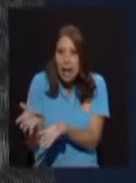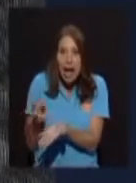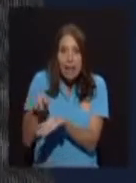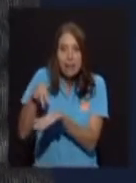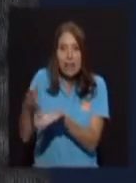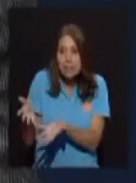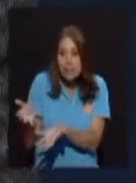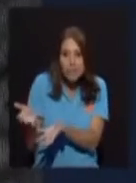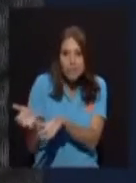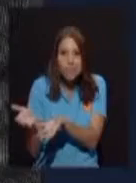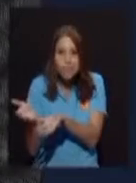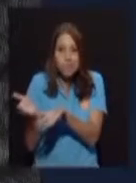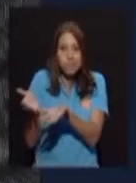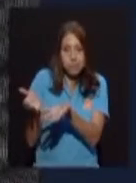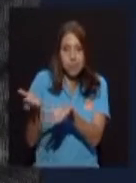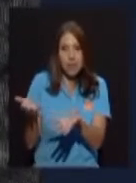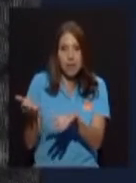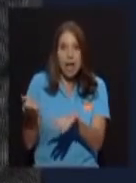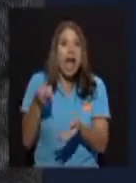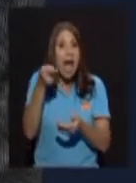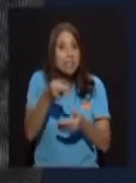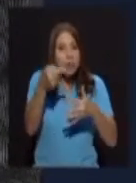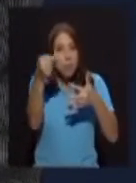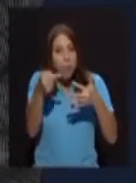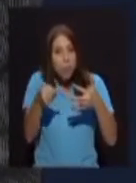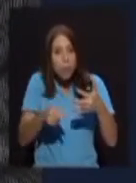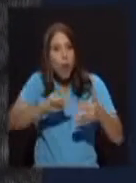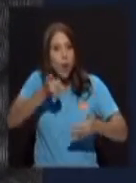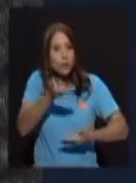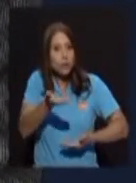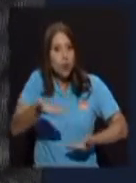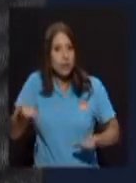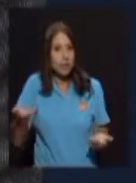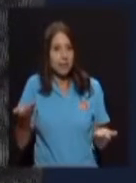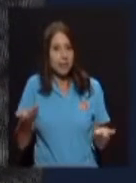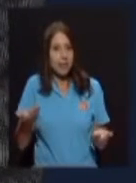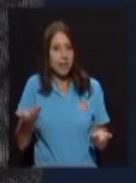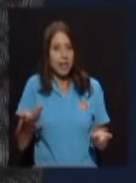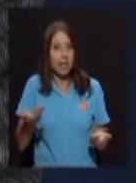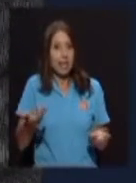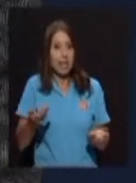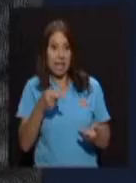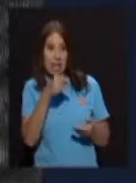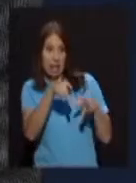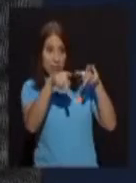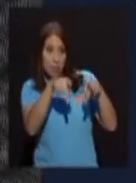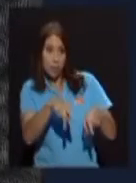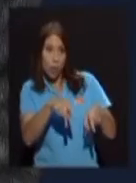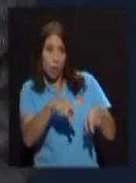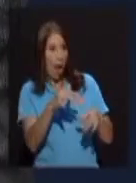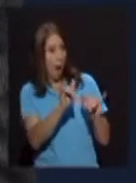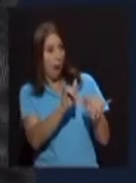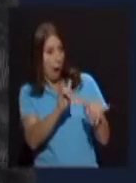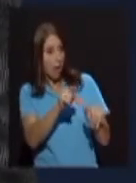Entonces, y así hay otra serie de cosas que no necesariamente la disponibilidad de una persona para